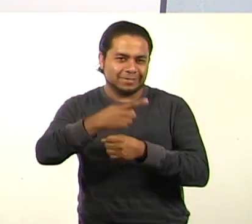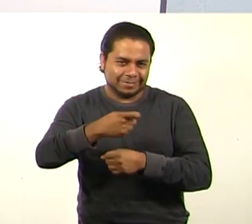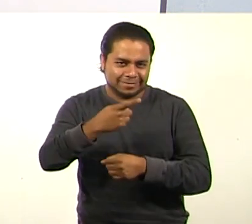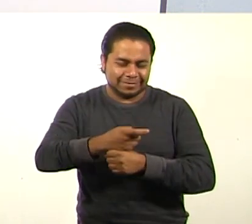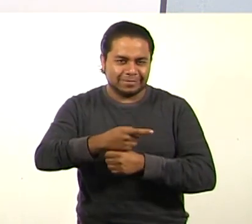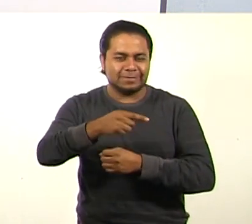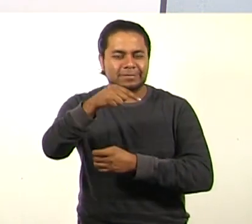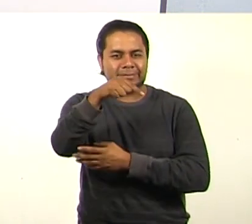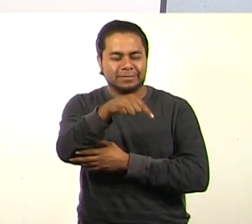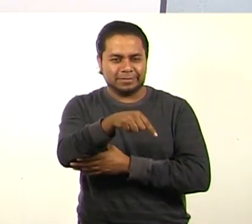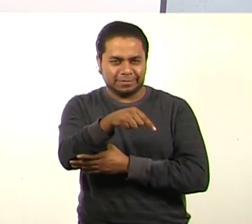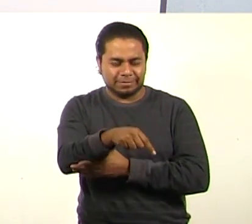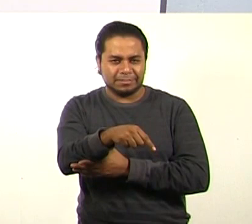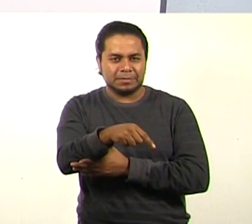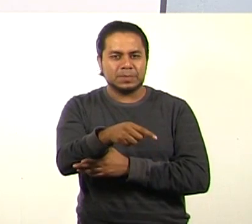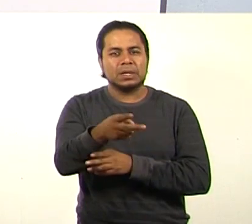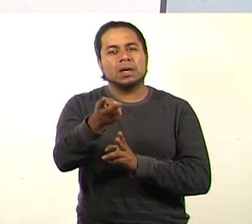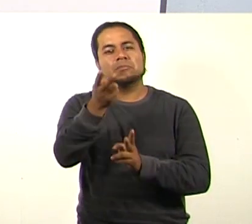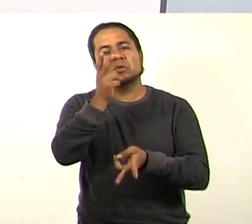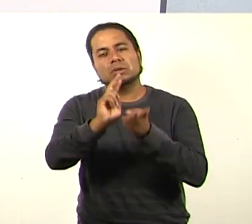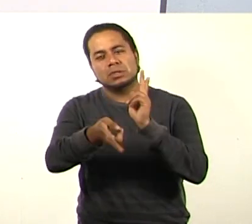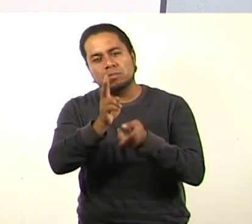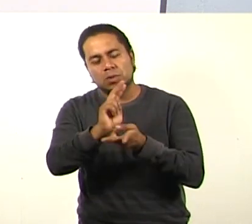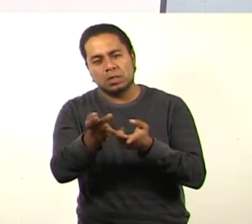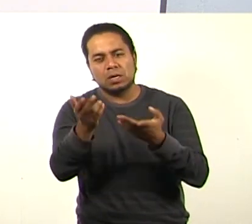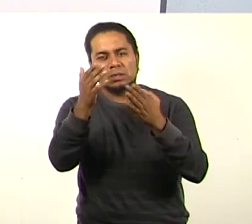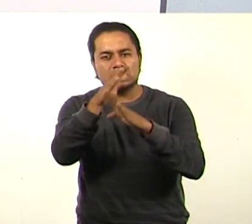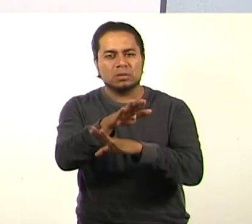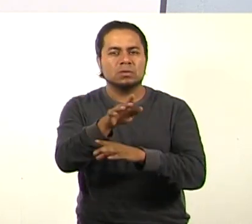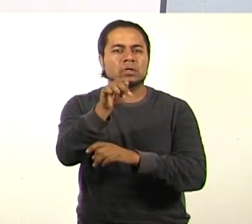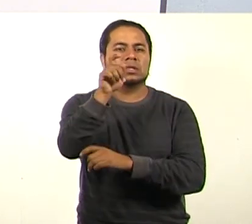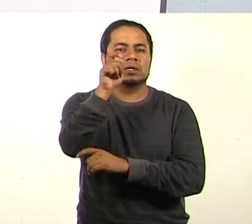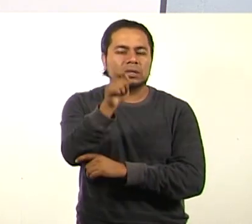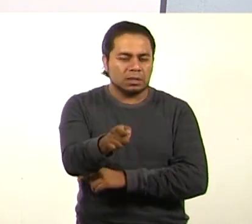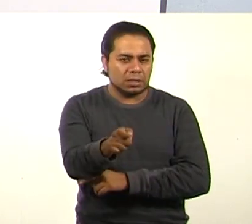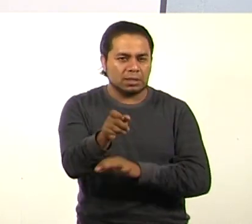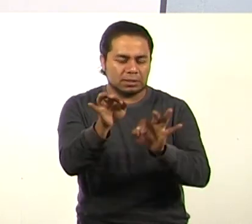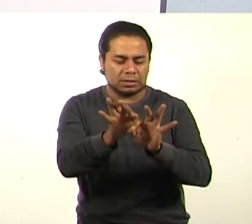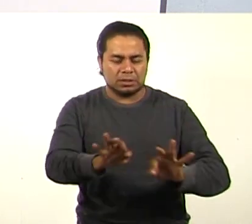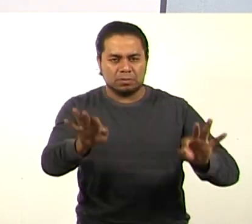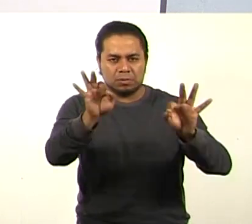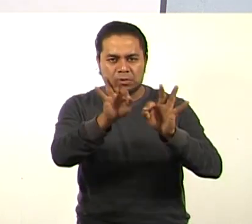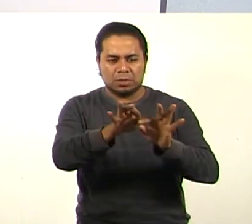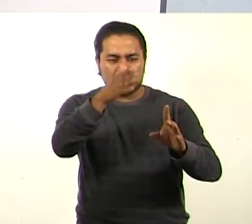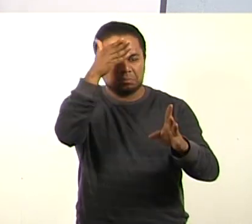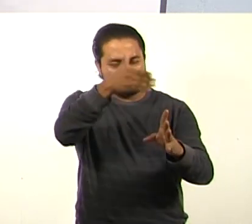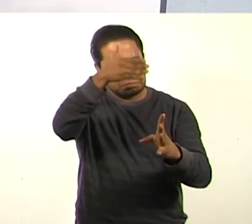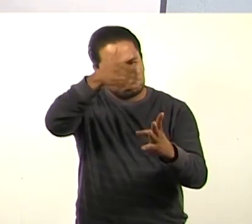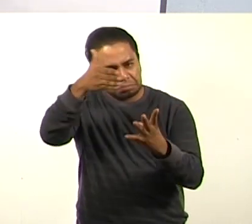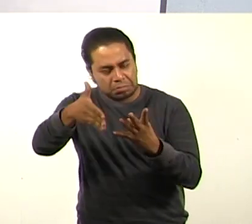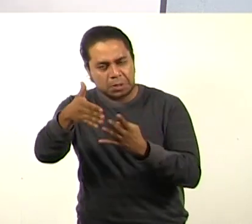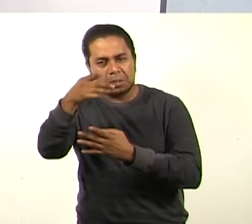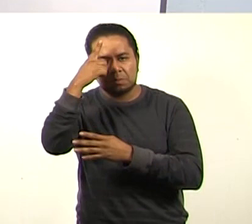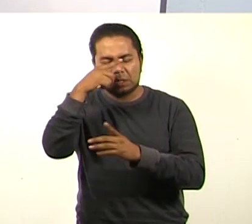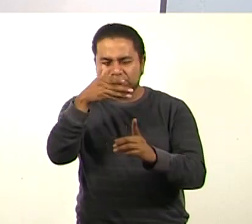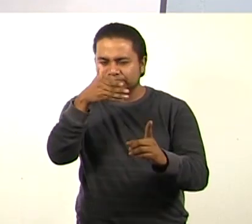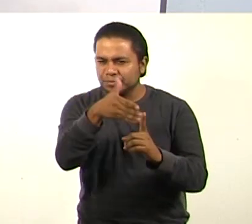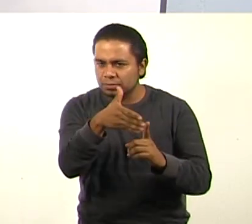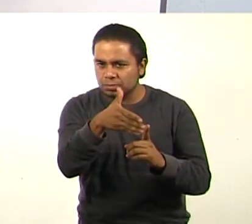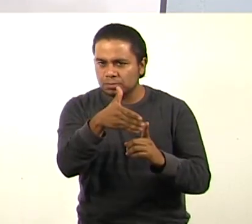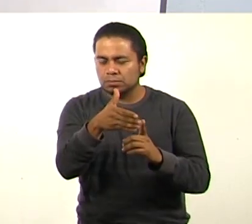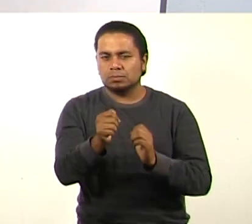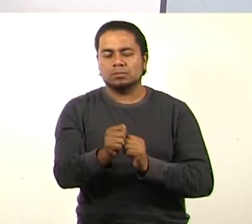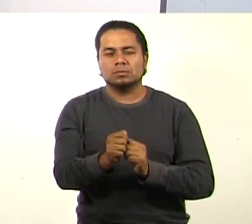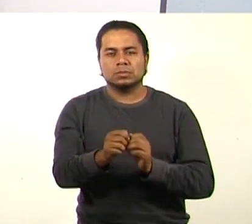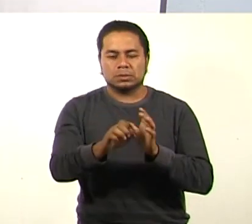a hablar un poquito de la importancia que tienen en algunos aspectos específicos. Por